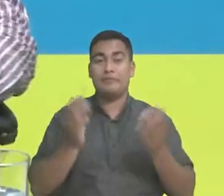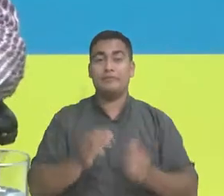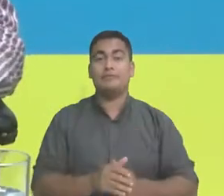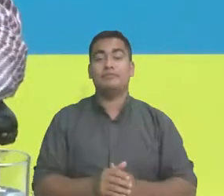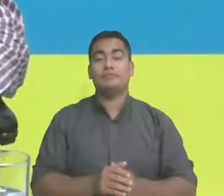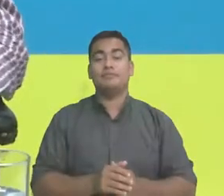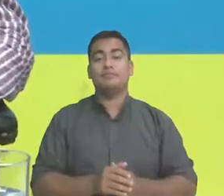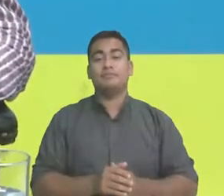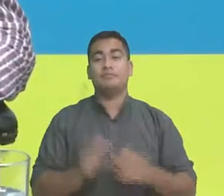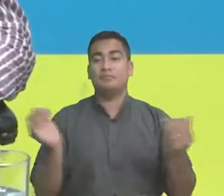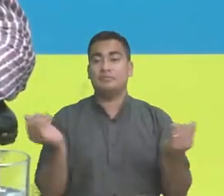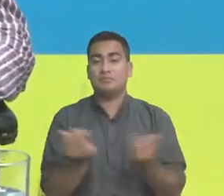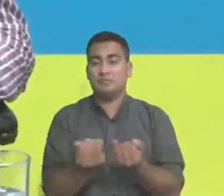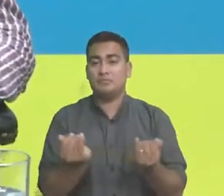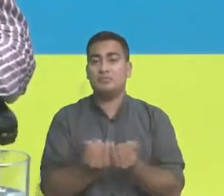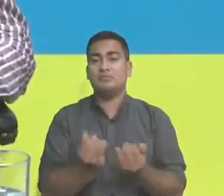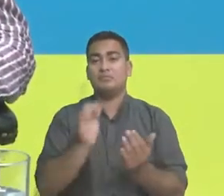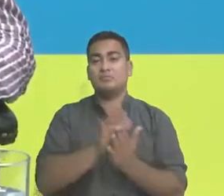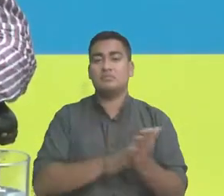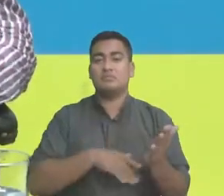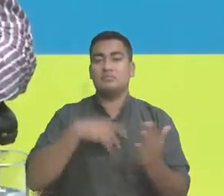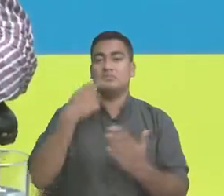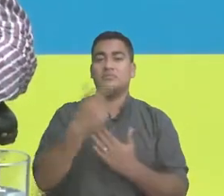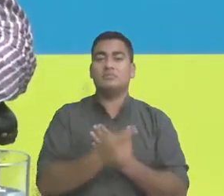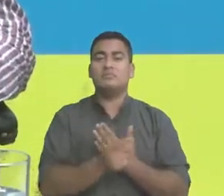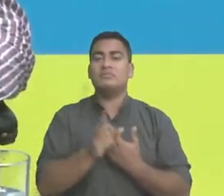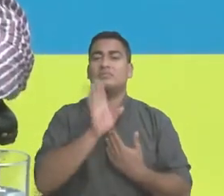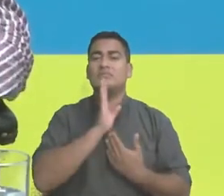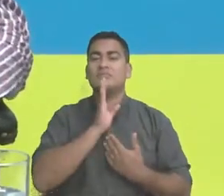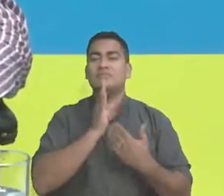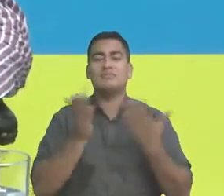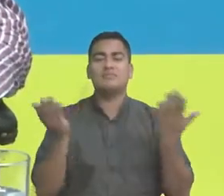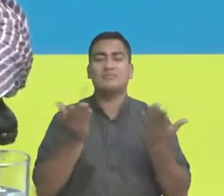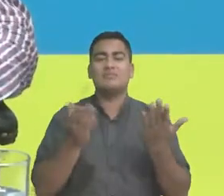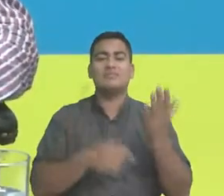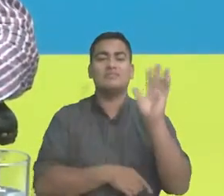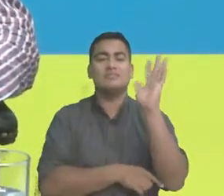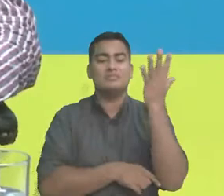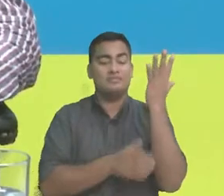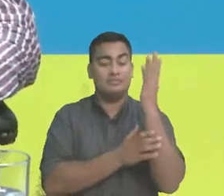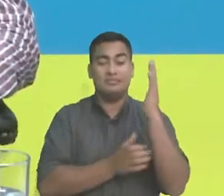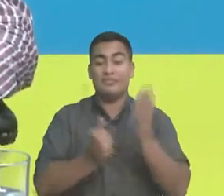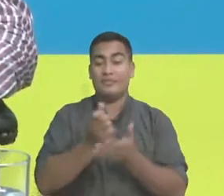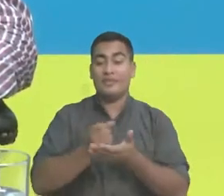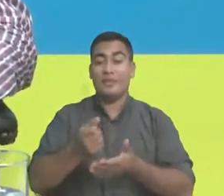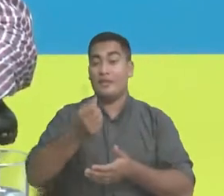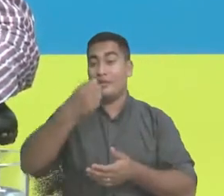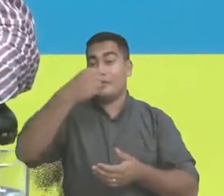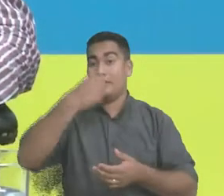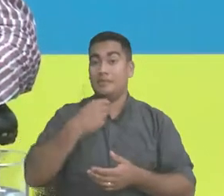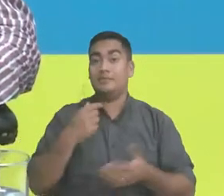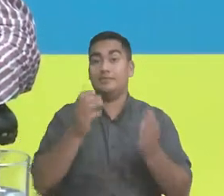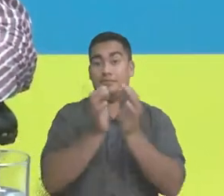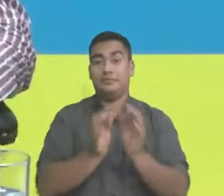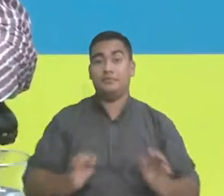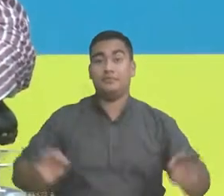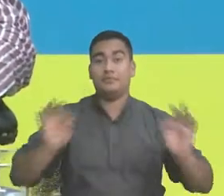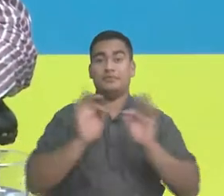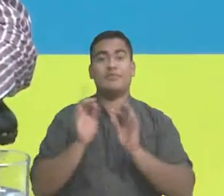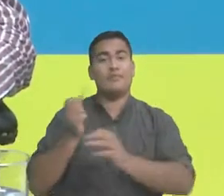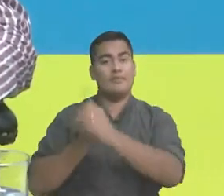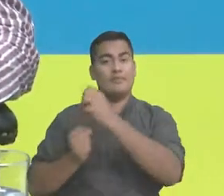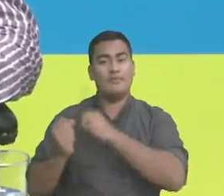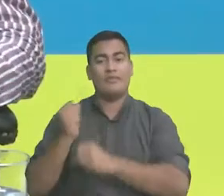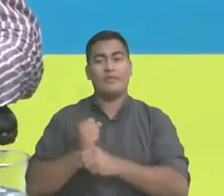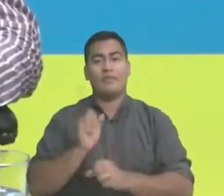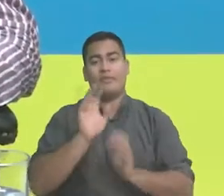También en este programa hablamos sobre la medicina natural y las terapias complementarias que desde el año